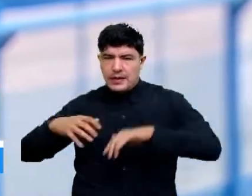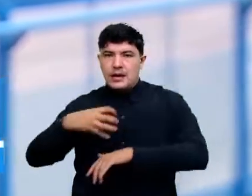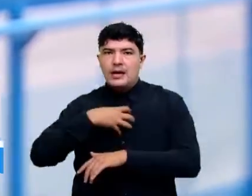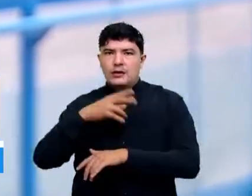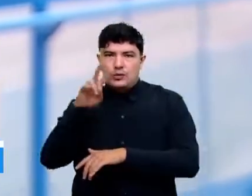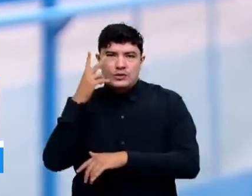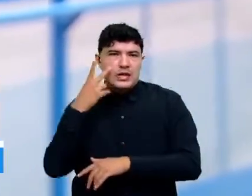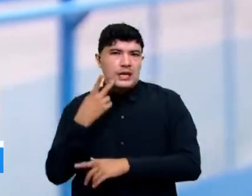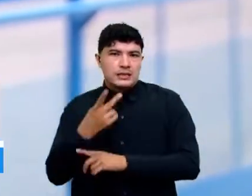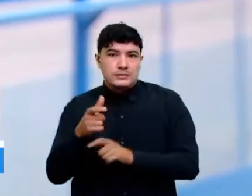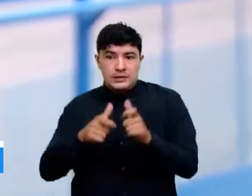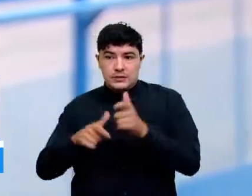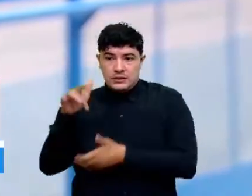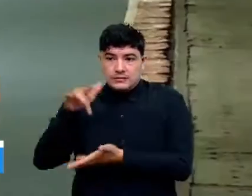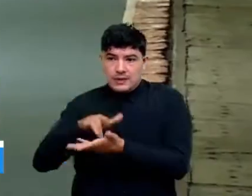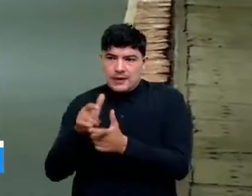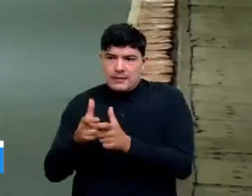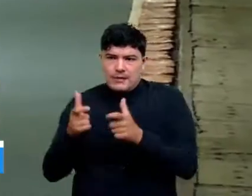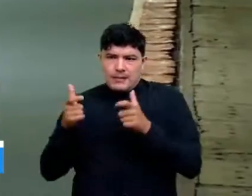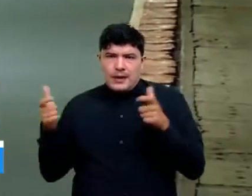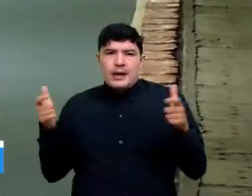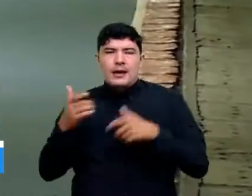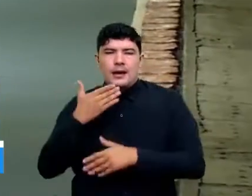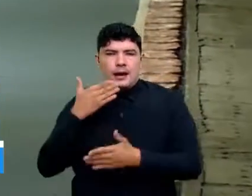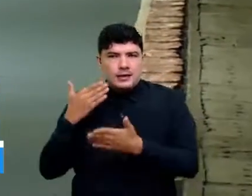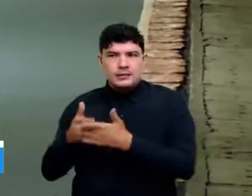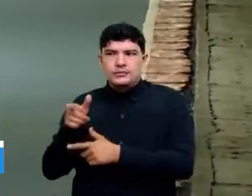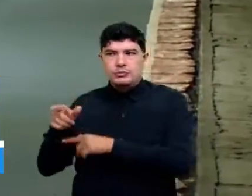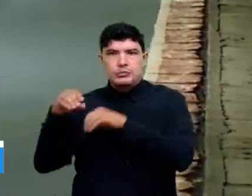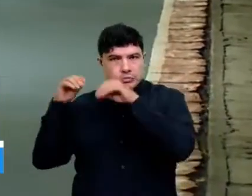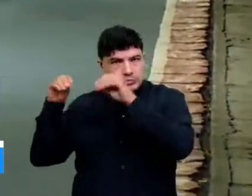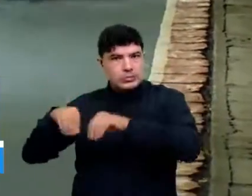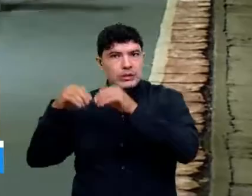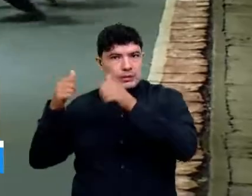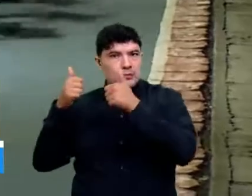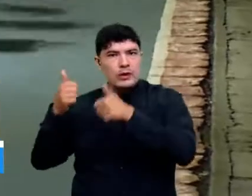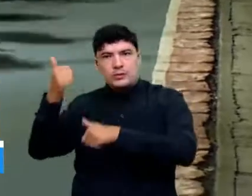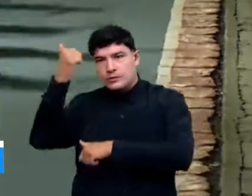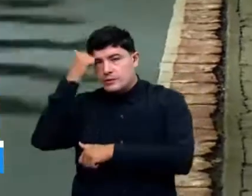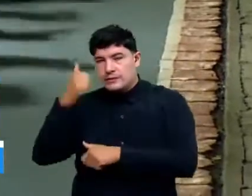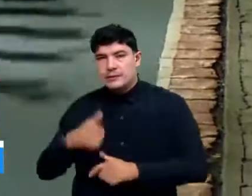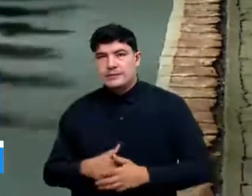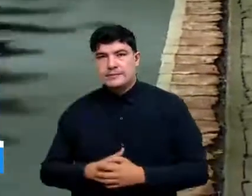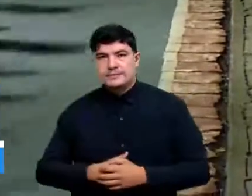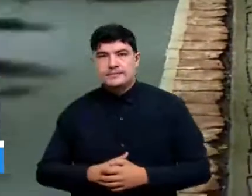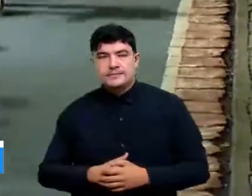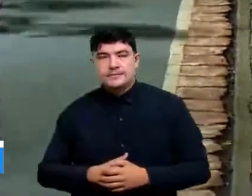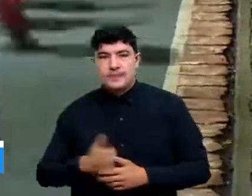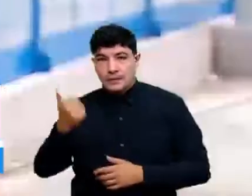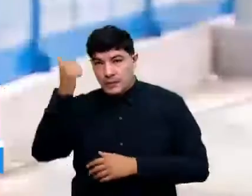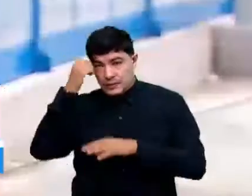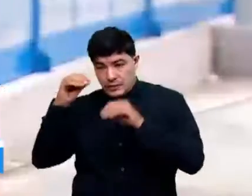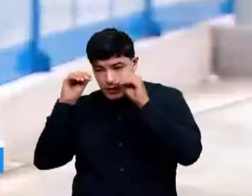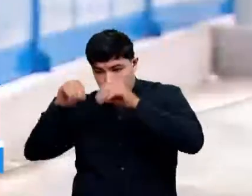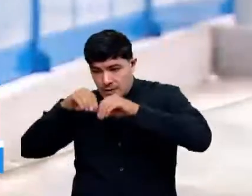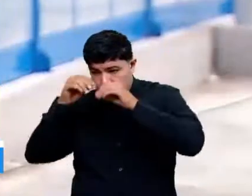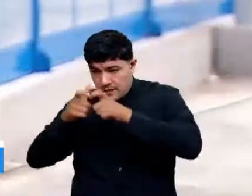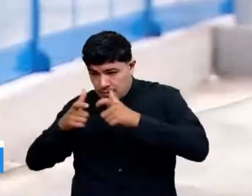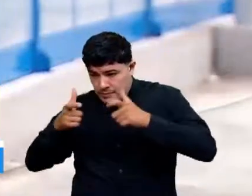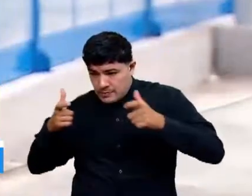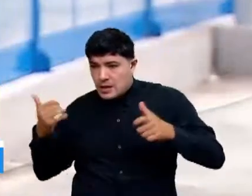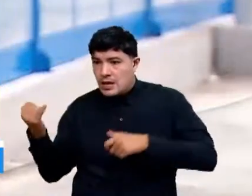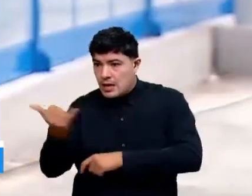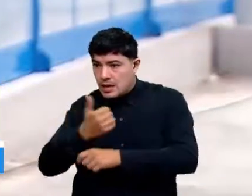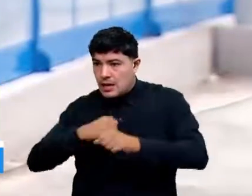ido aumentando considerablemente gracias a la masificación en el departamento. Esa masificación nos ha dado que la